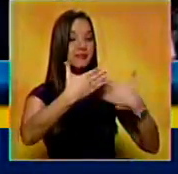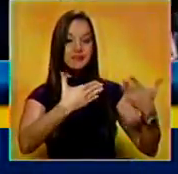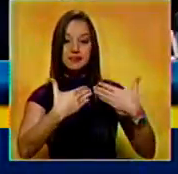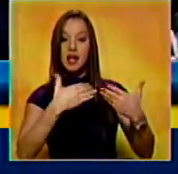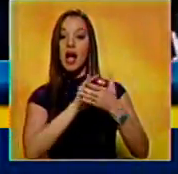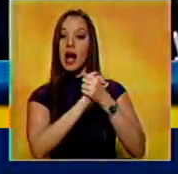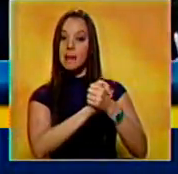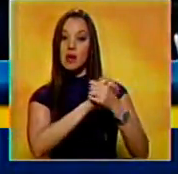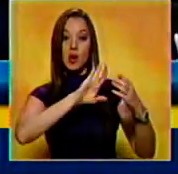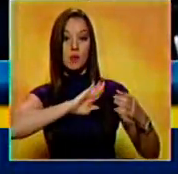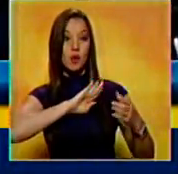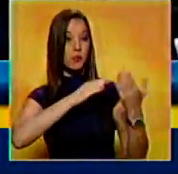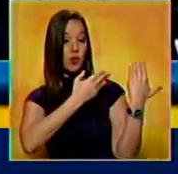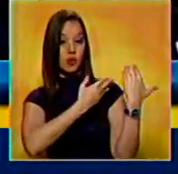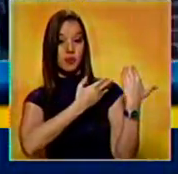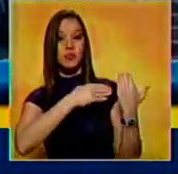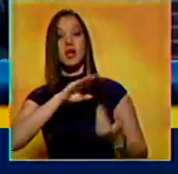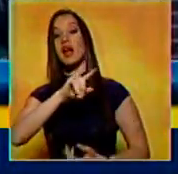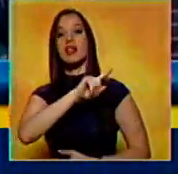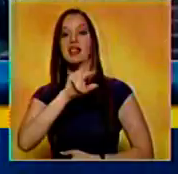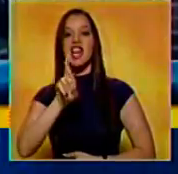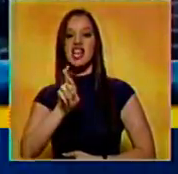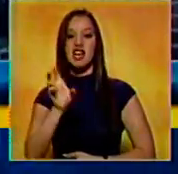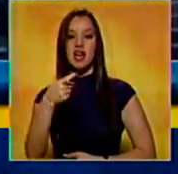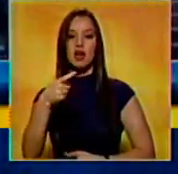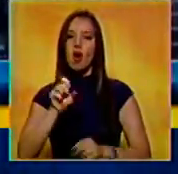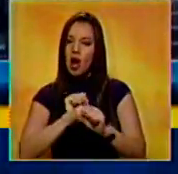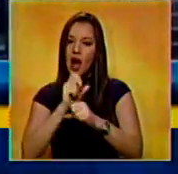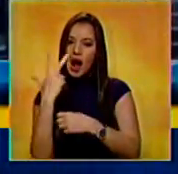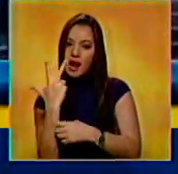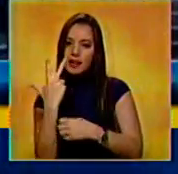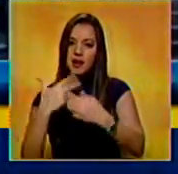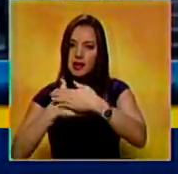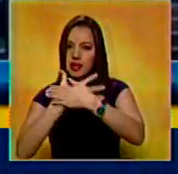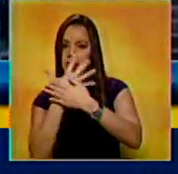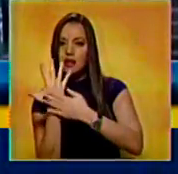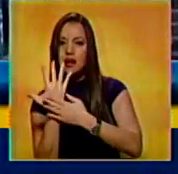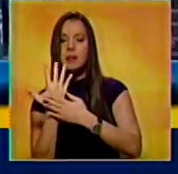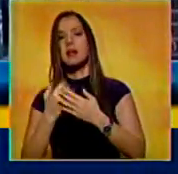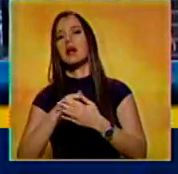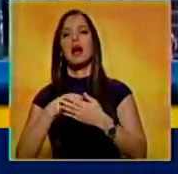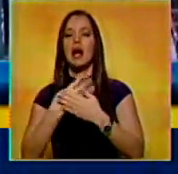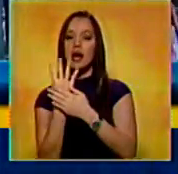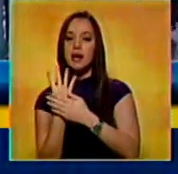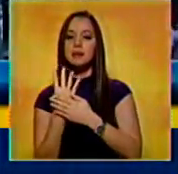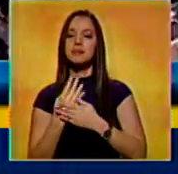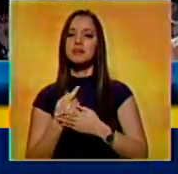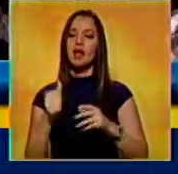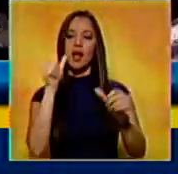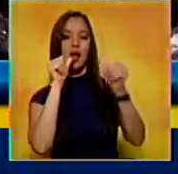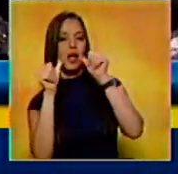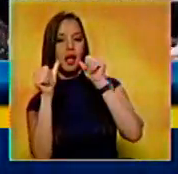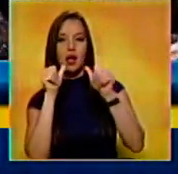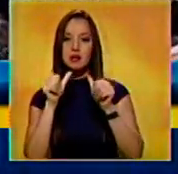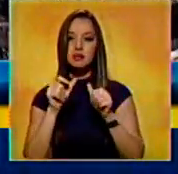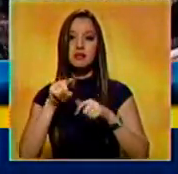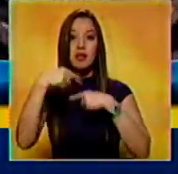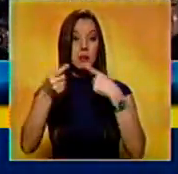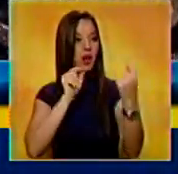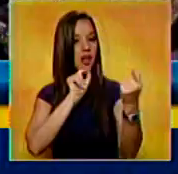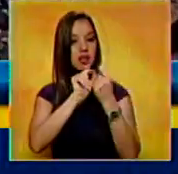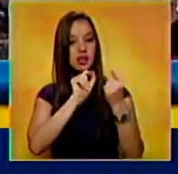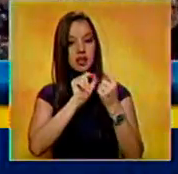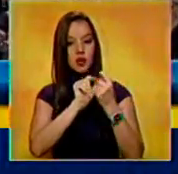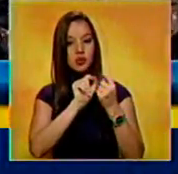amigo propietario del restaurante Regio. A las 3 de la mañana, cuando se retiraban del establecimiento bajo efectos del alcohol, sostuvieron una